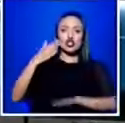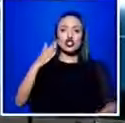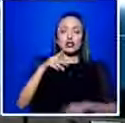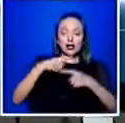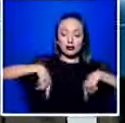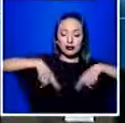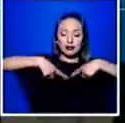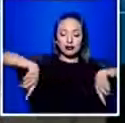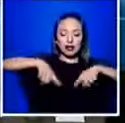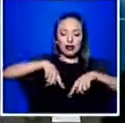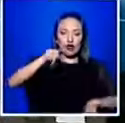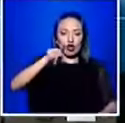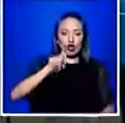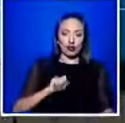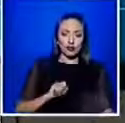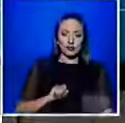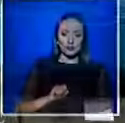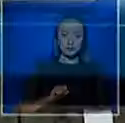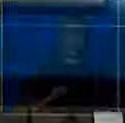Trébol. Muy buenos días.